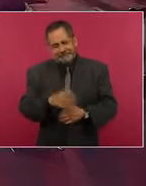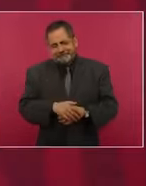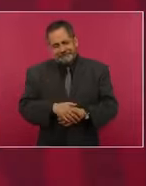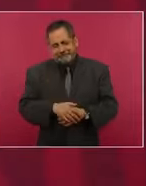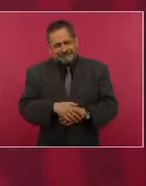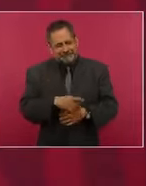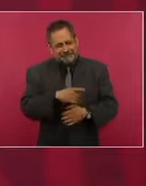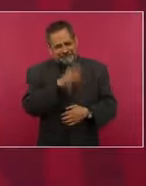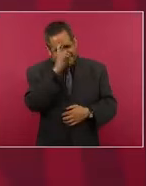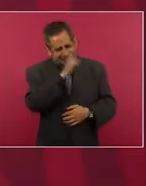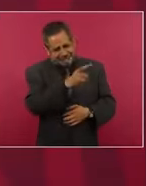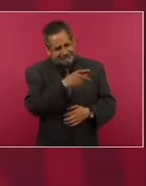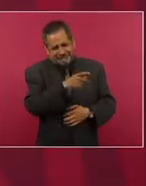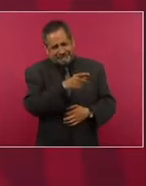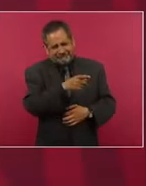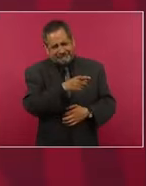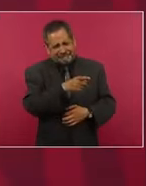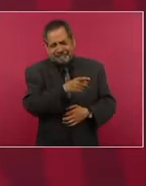mentirosos.